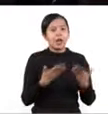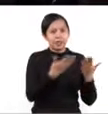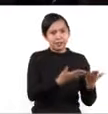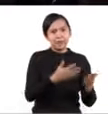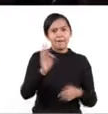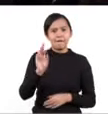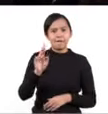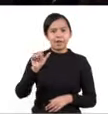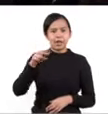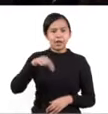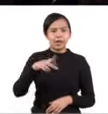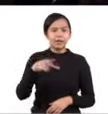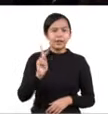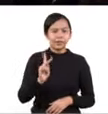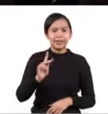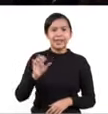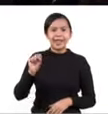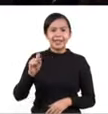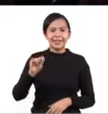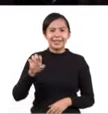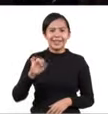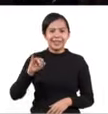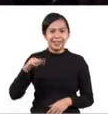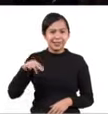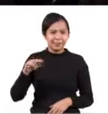Frank-Walter Steinmeier.